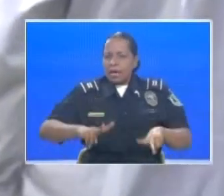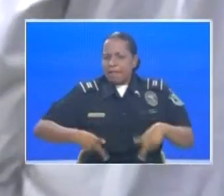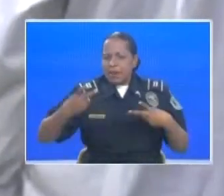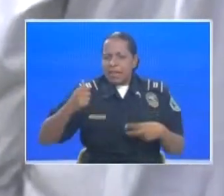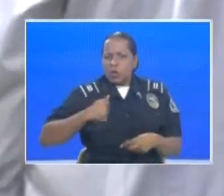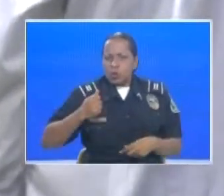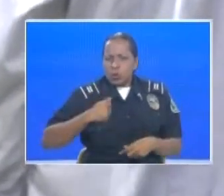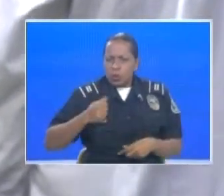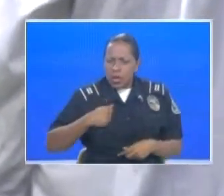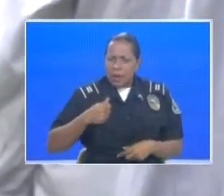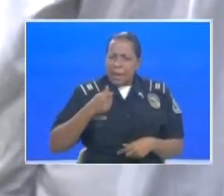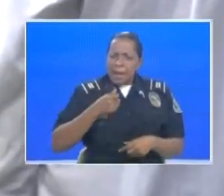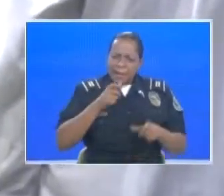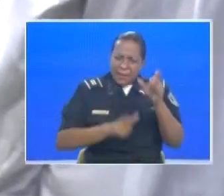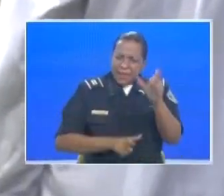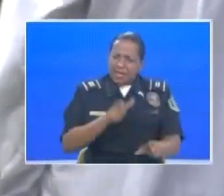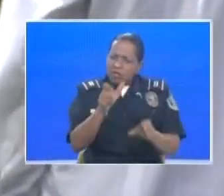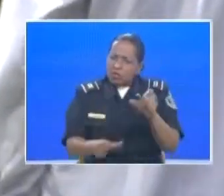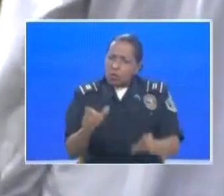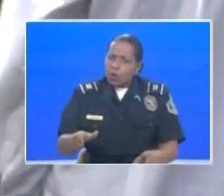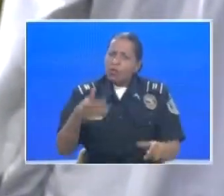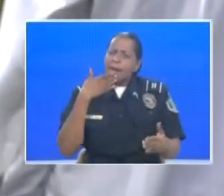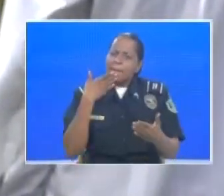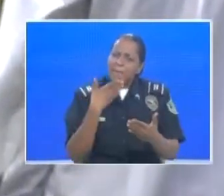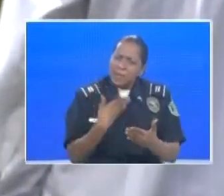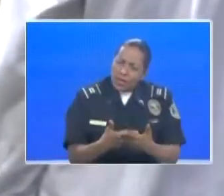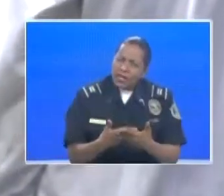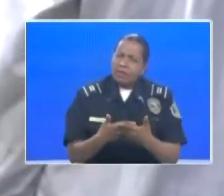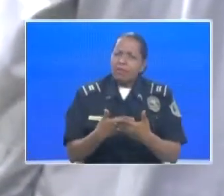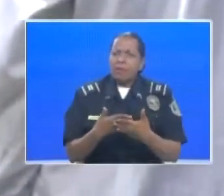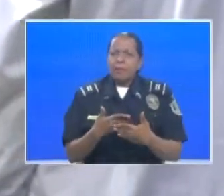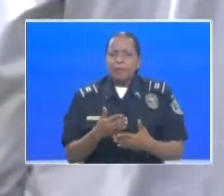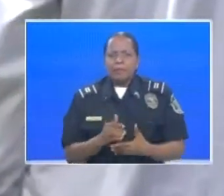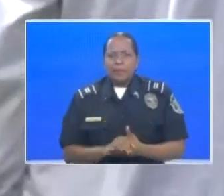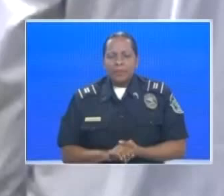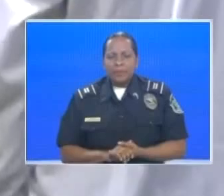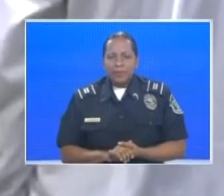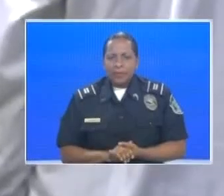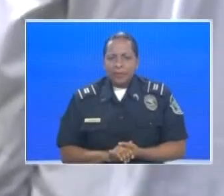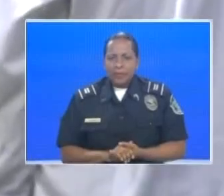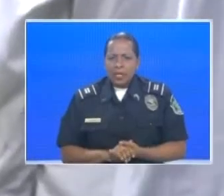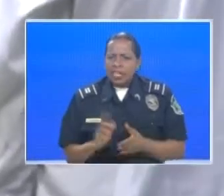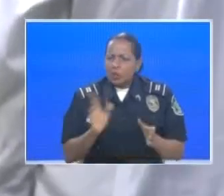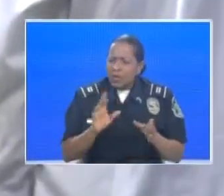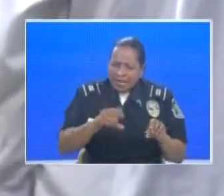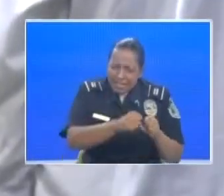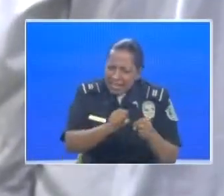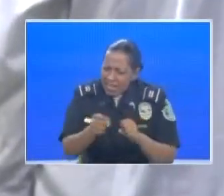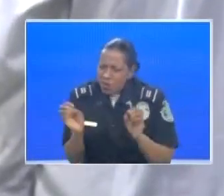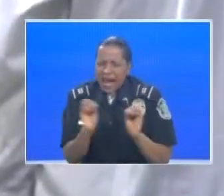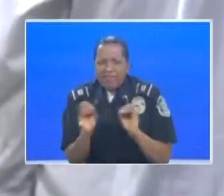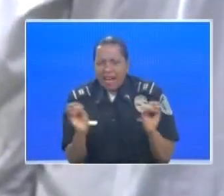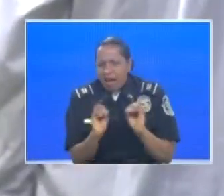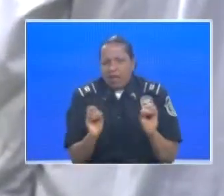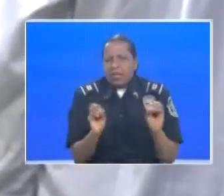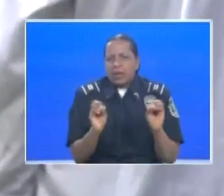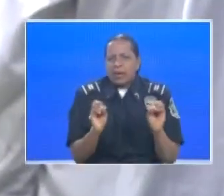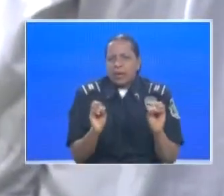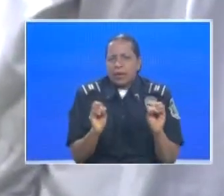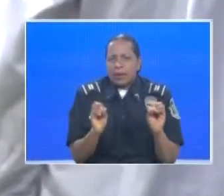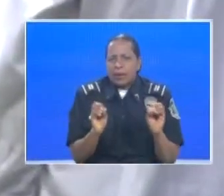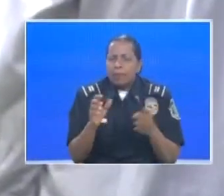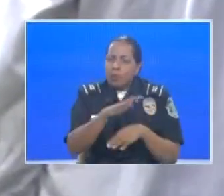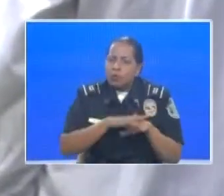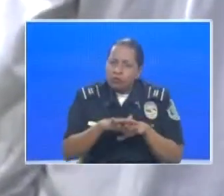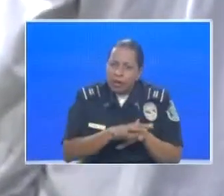Curundú es gente buena, es gente sana. no se dejen